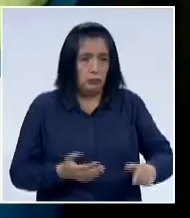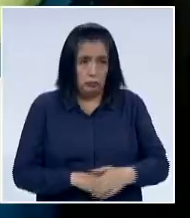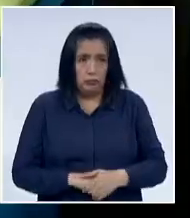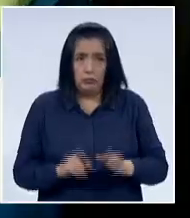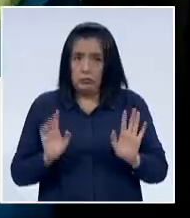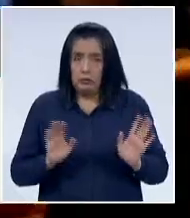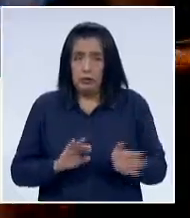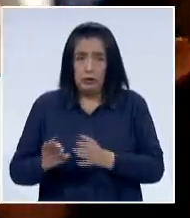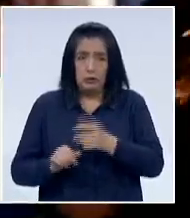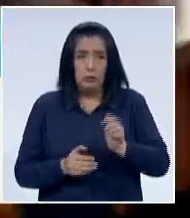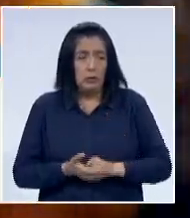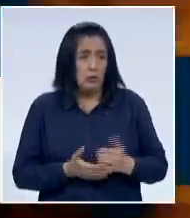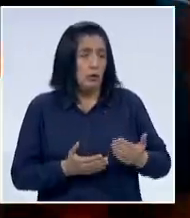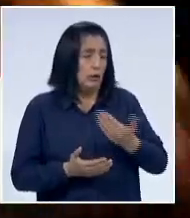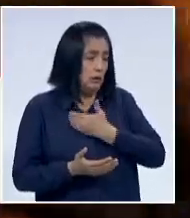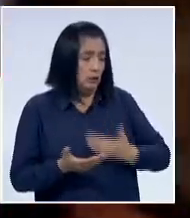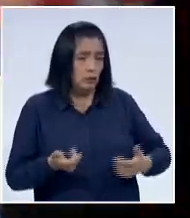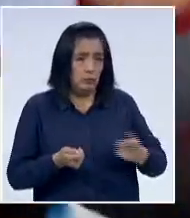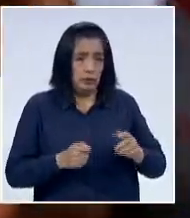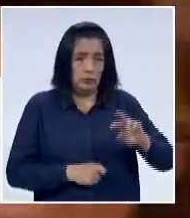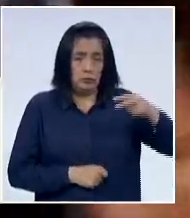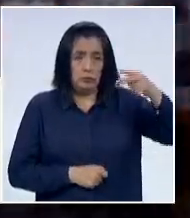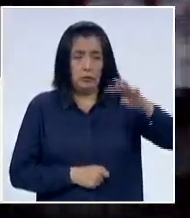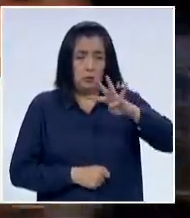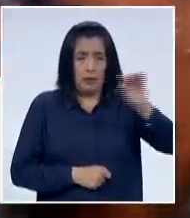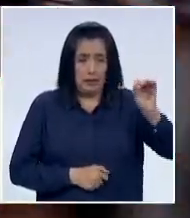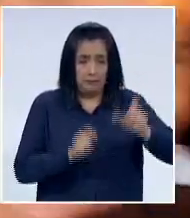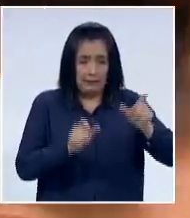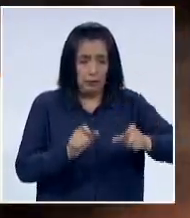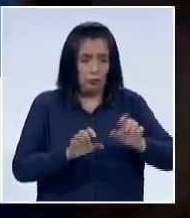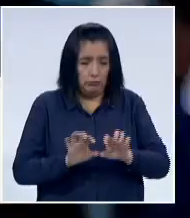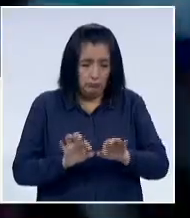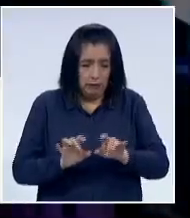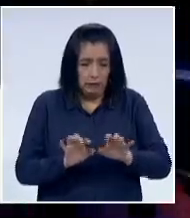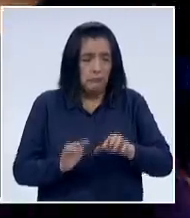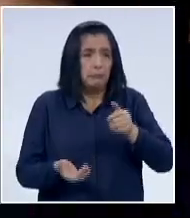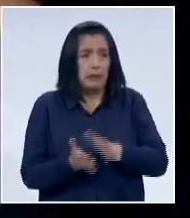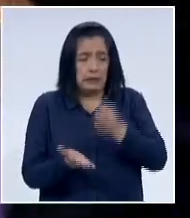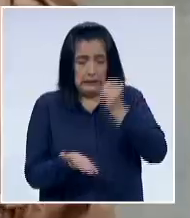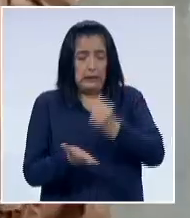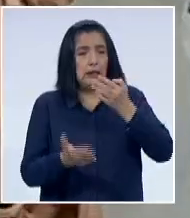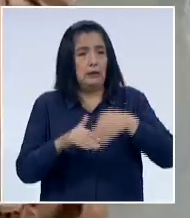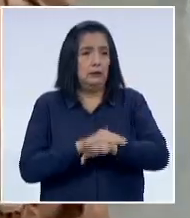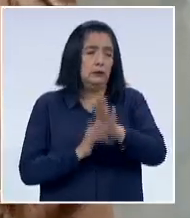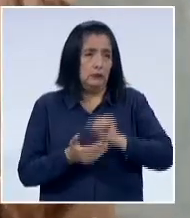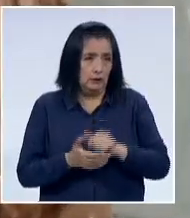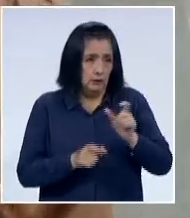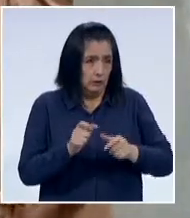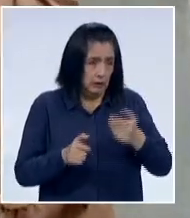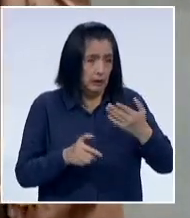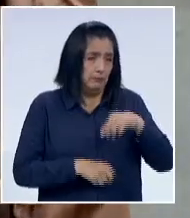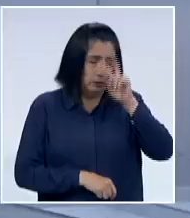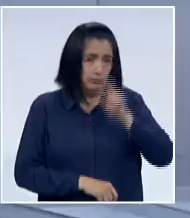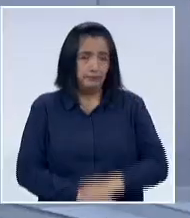tanto, Migraciones duplicó a 40 los digitadores, quienes se encargan de sellar el ingreso de los migrantes a nuestro